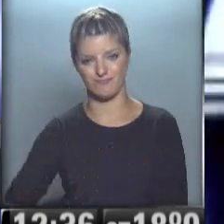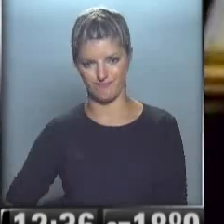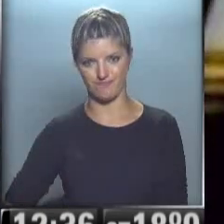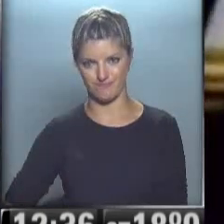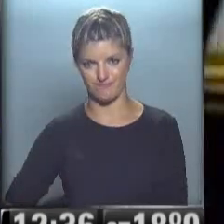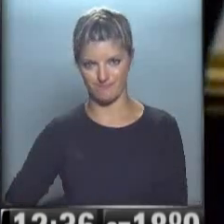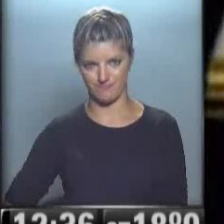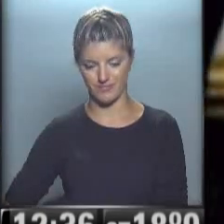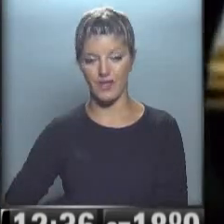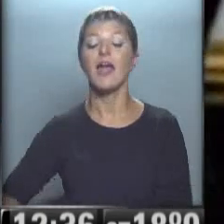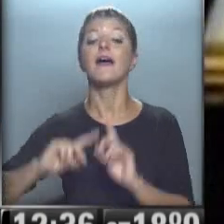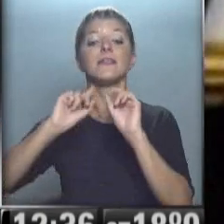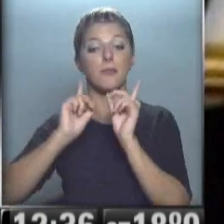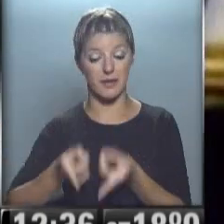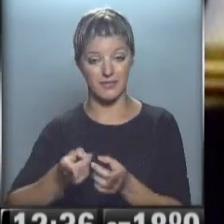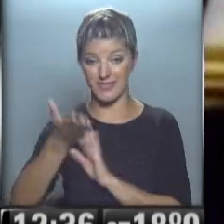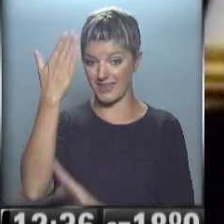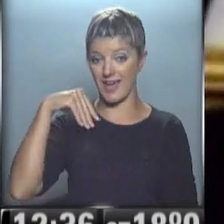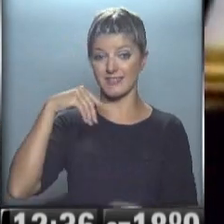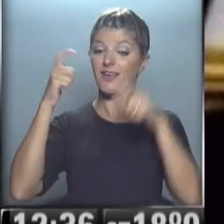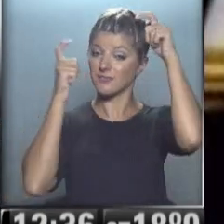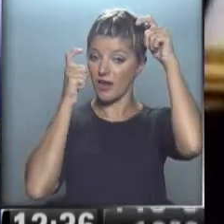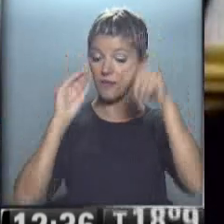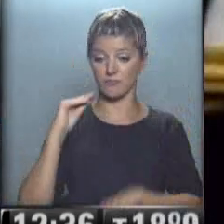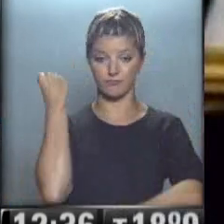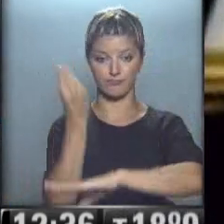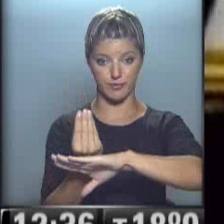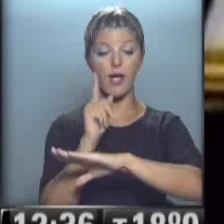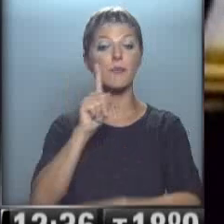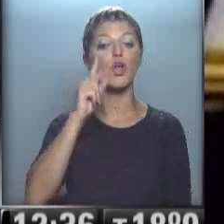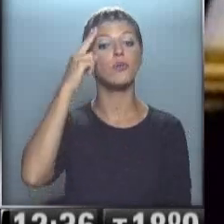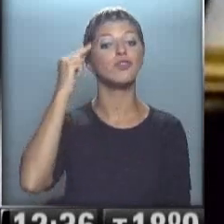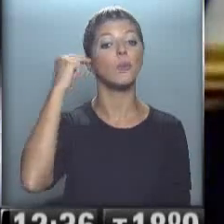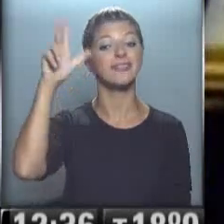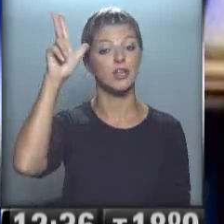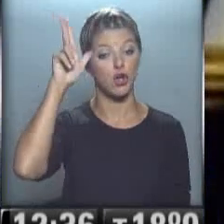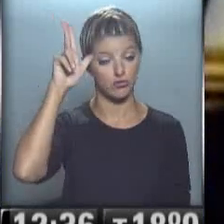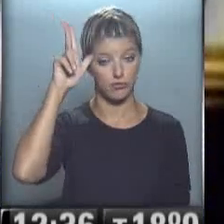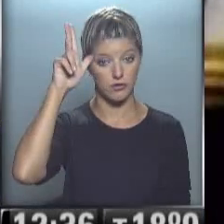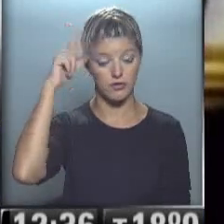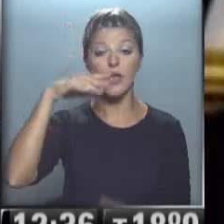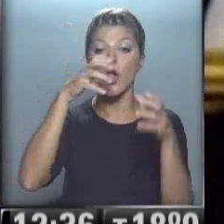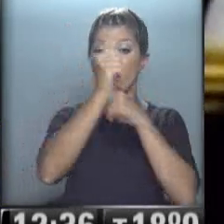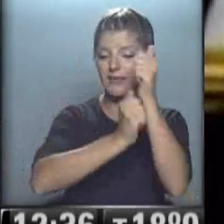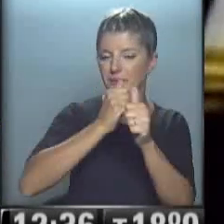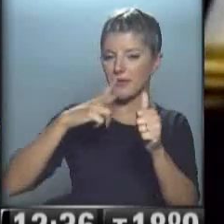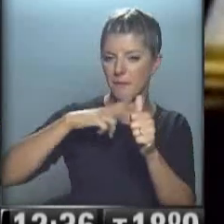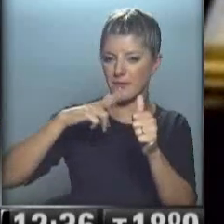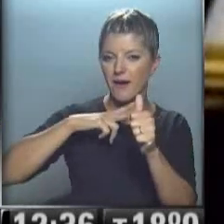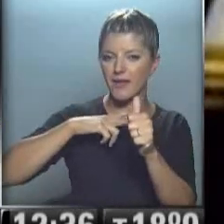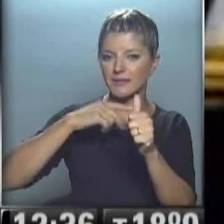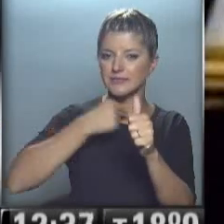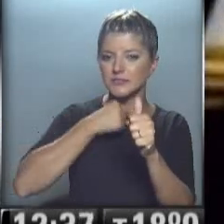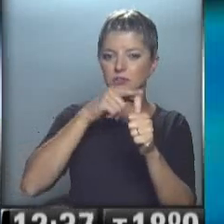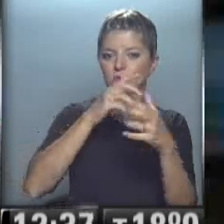gobierno Además desde que Chávez asumió la presidencia en 1998 los medios privados prácticamente